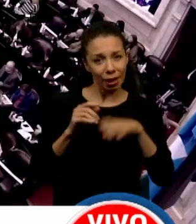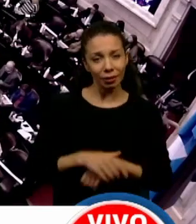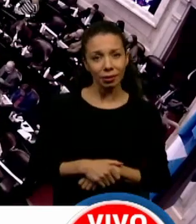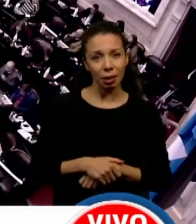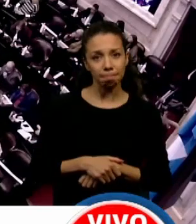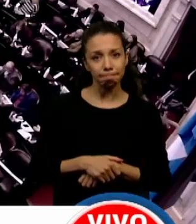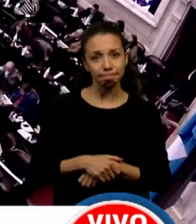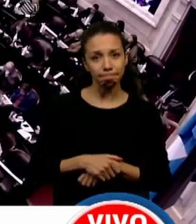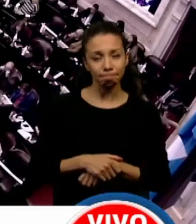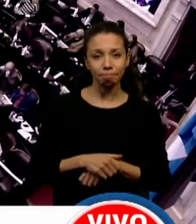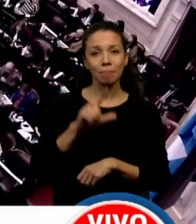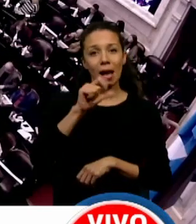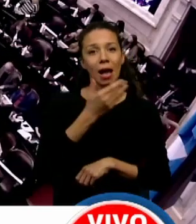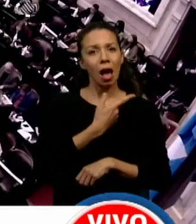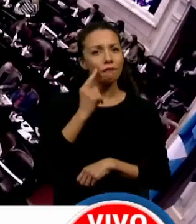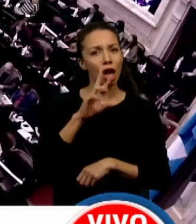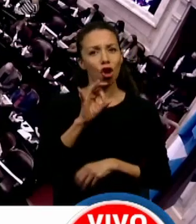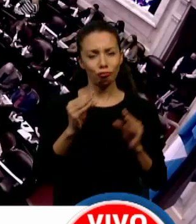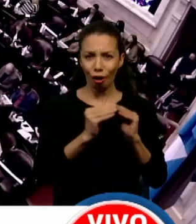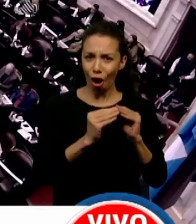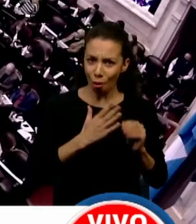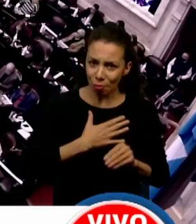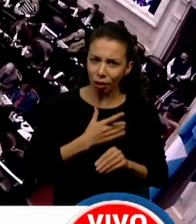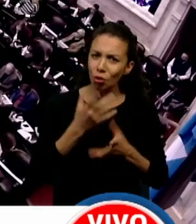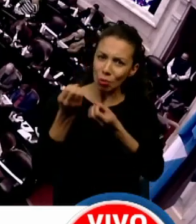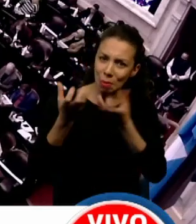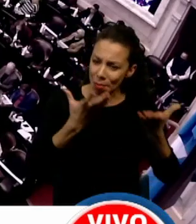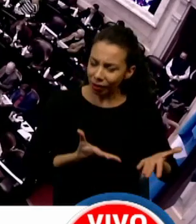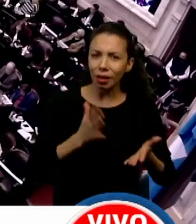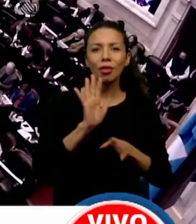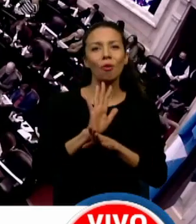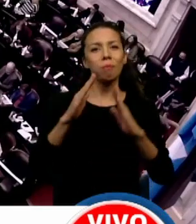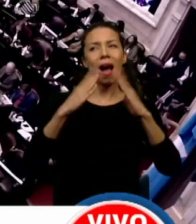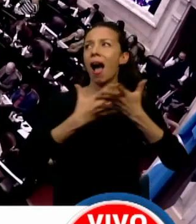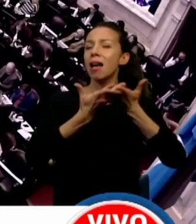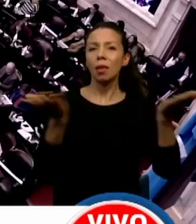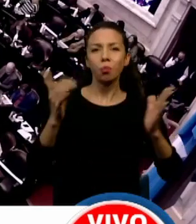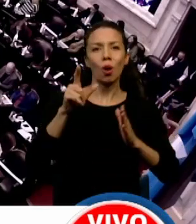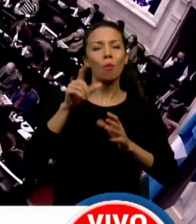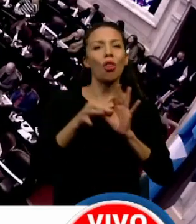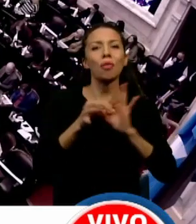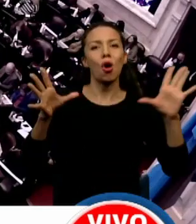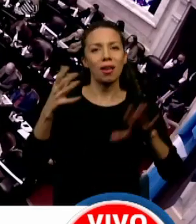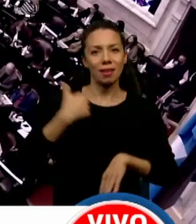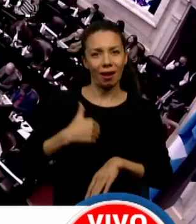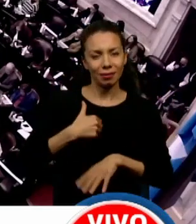compañero Santiago Cafiero, bienvenido a nuestra casa, la Casa del Pueblo, la Casa de la Democracia